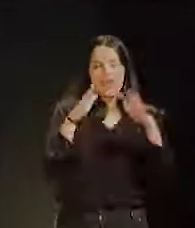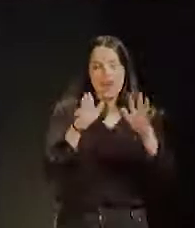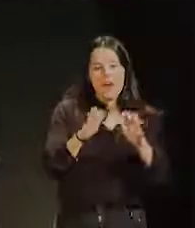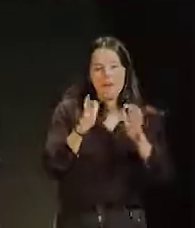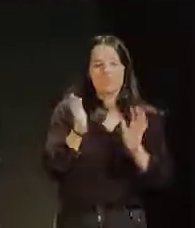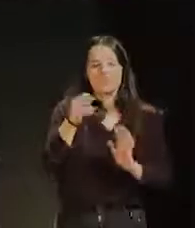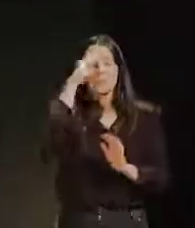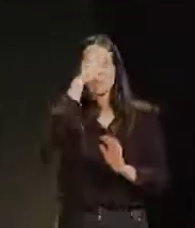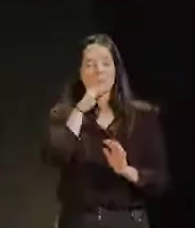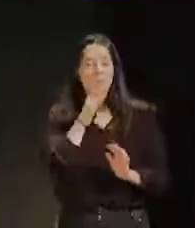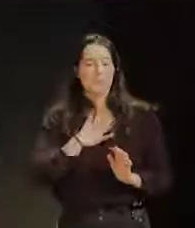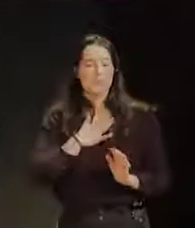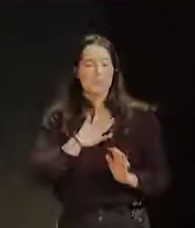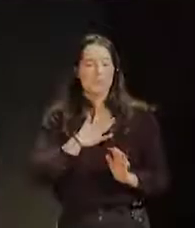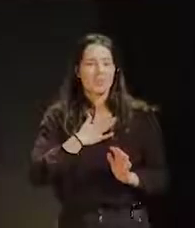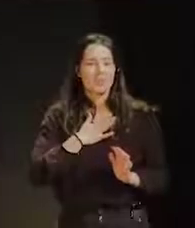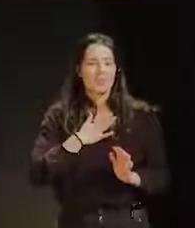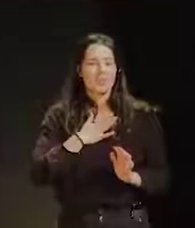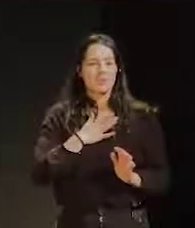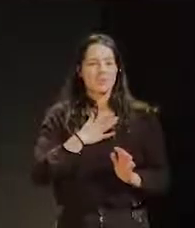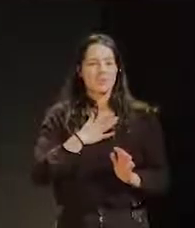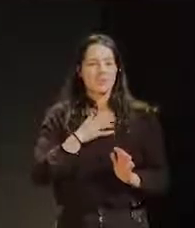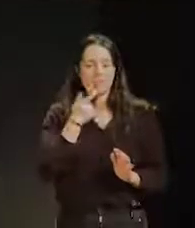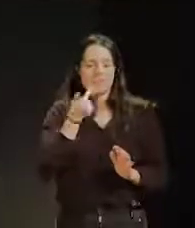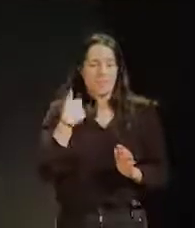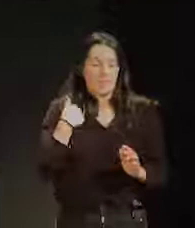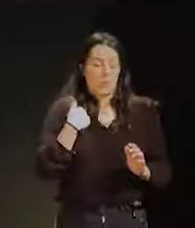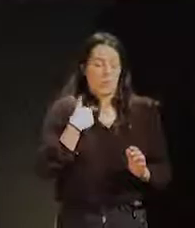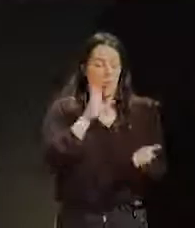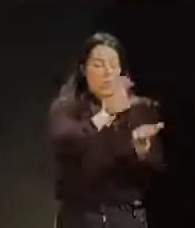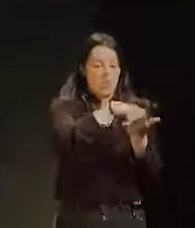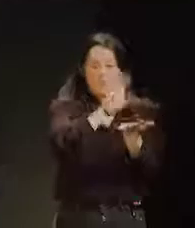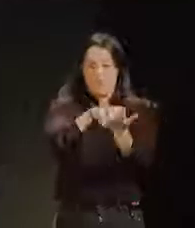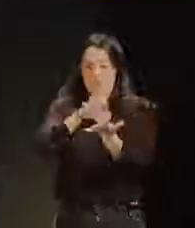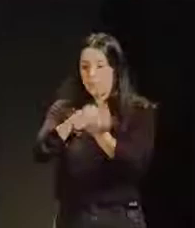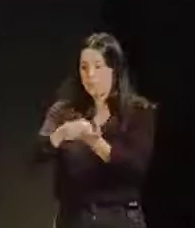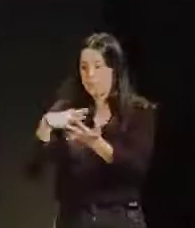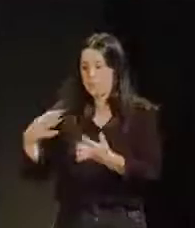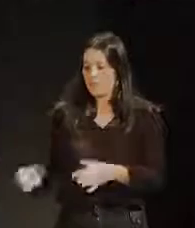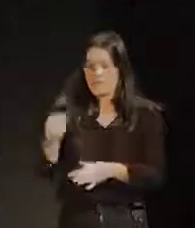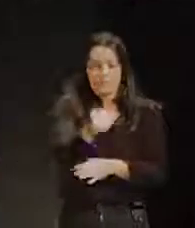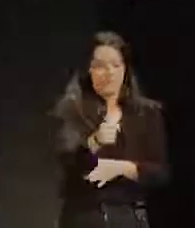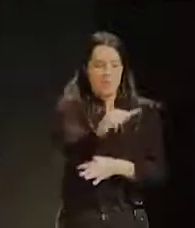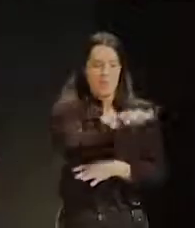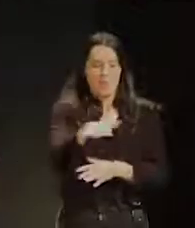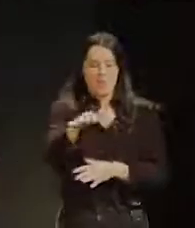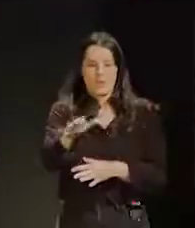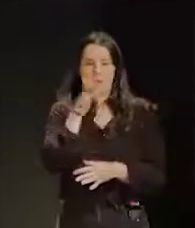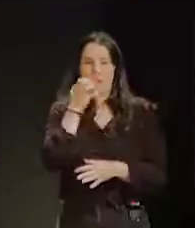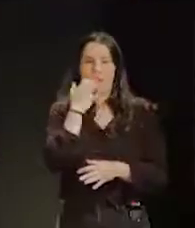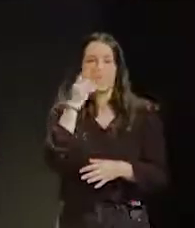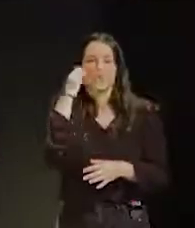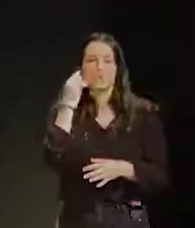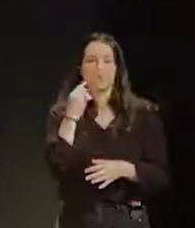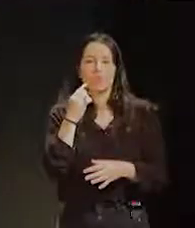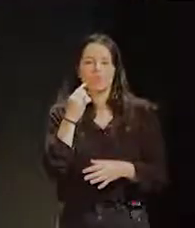mi padre, ¿dónde meto esta niña? Porque lo de sordos y pocos chicos